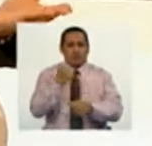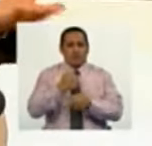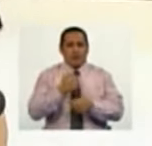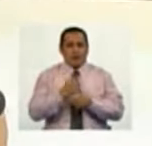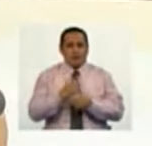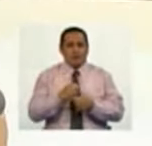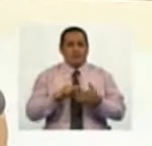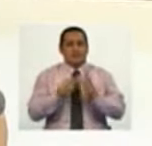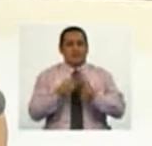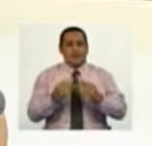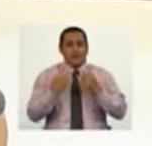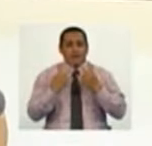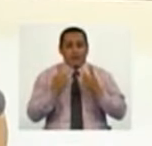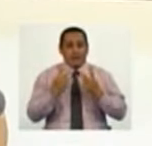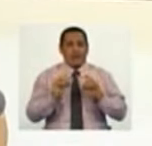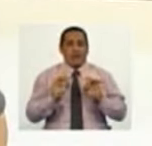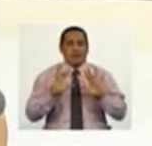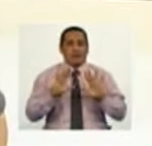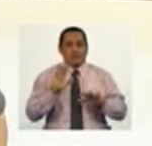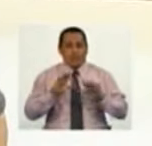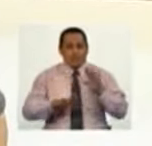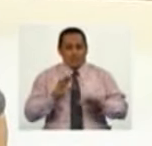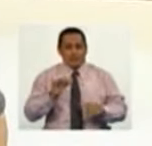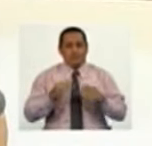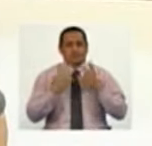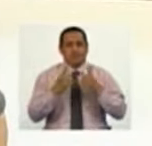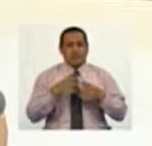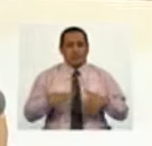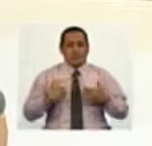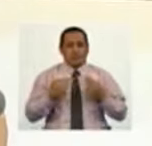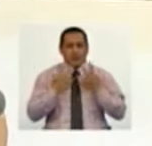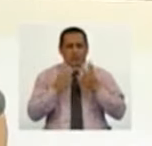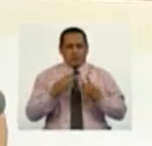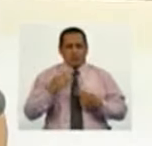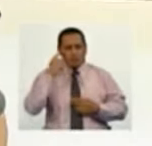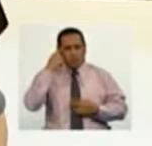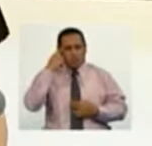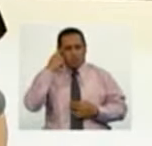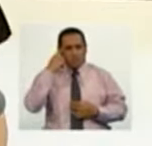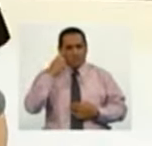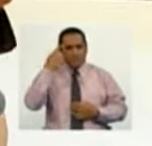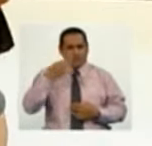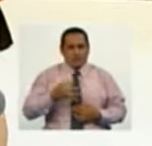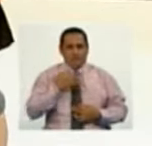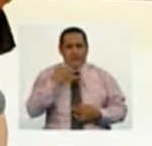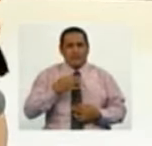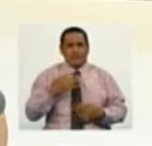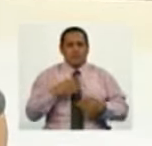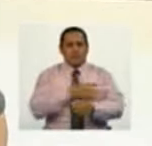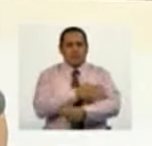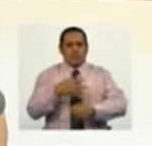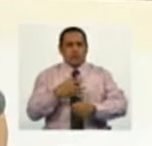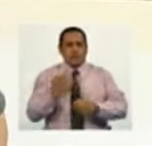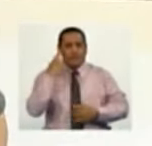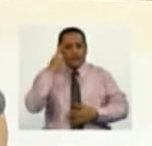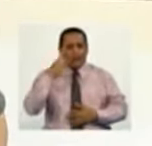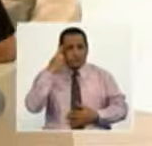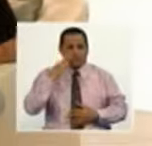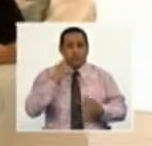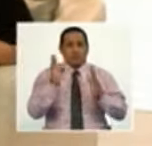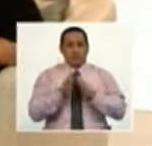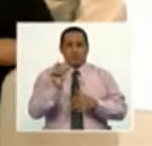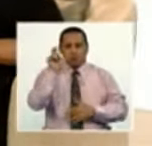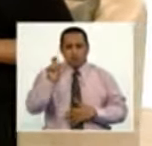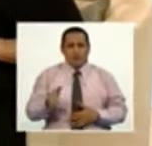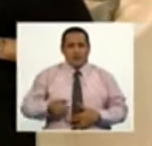trabajadores. Lo que ocurre es que también se debe aplicar pues bajo un criterio de razonabilidad este poder. Y en este caso era razonable